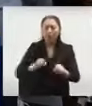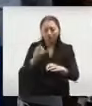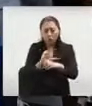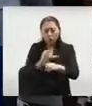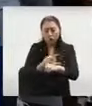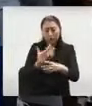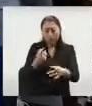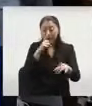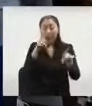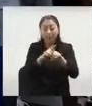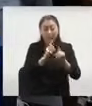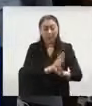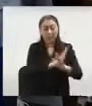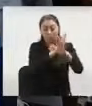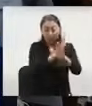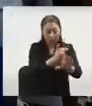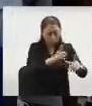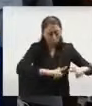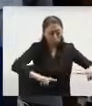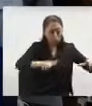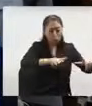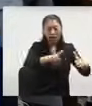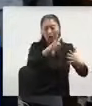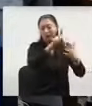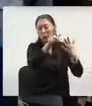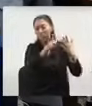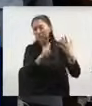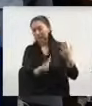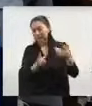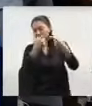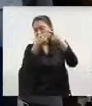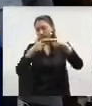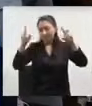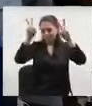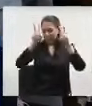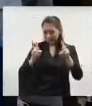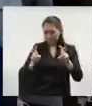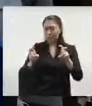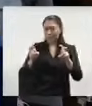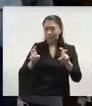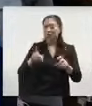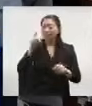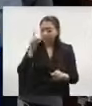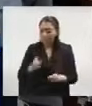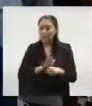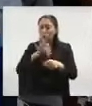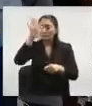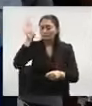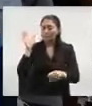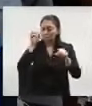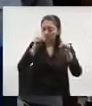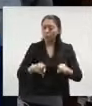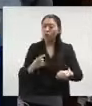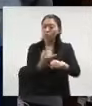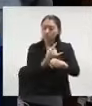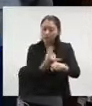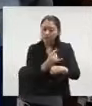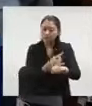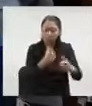es seguridad, son espacios, hay una lista de temas que hay que cumplir. Por la experiencia que